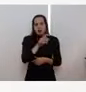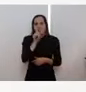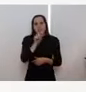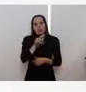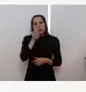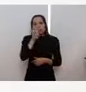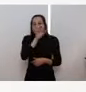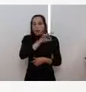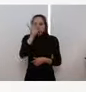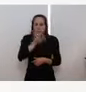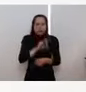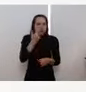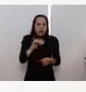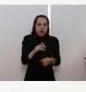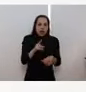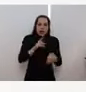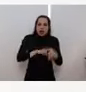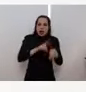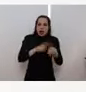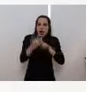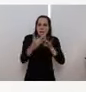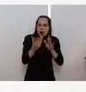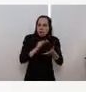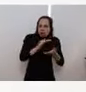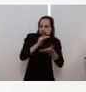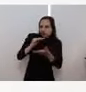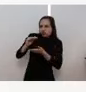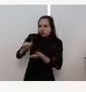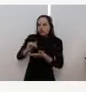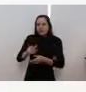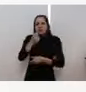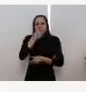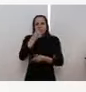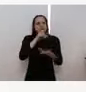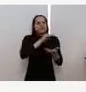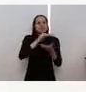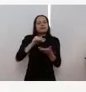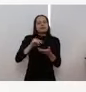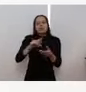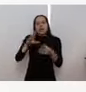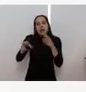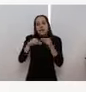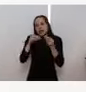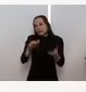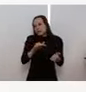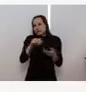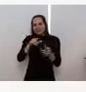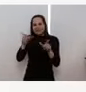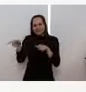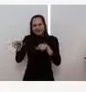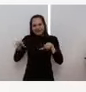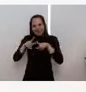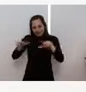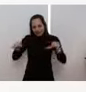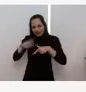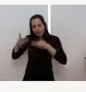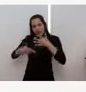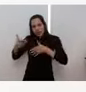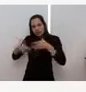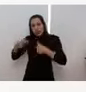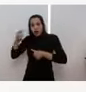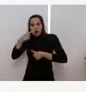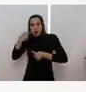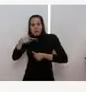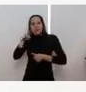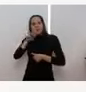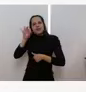de la entrega de medicamentos oportunamente y en la farmacia ambulatoria el 97 punto 6 por ciento es importante aclarar